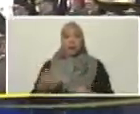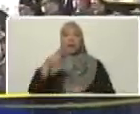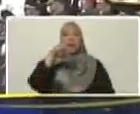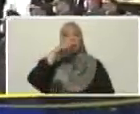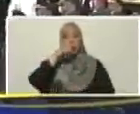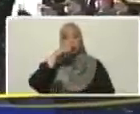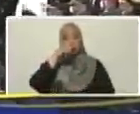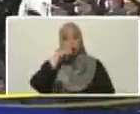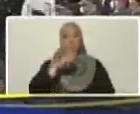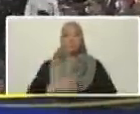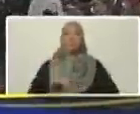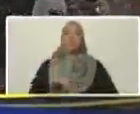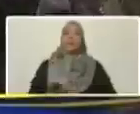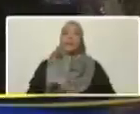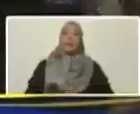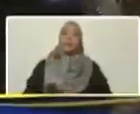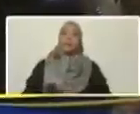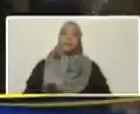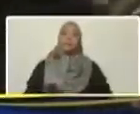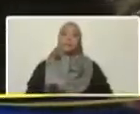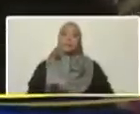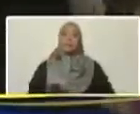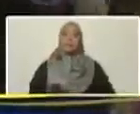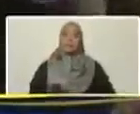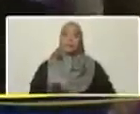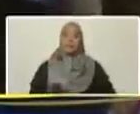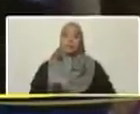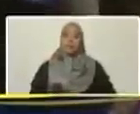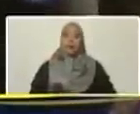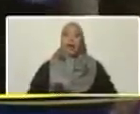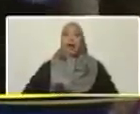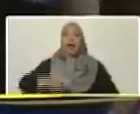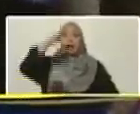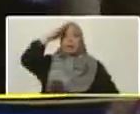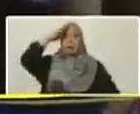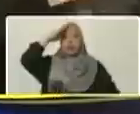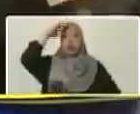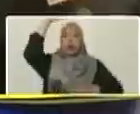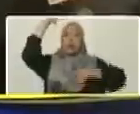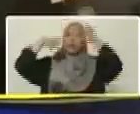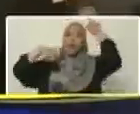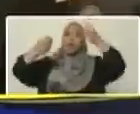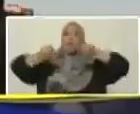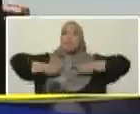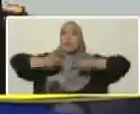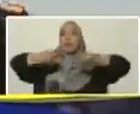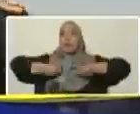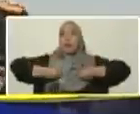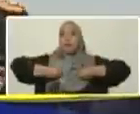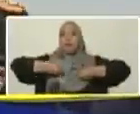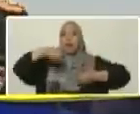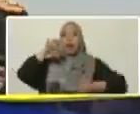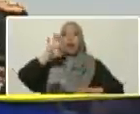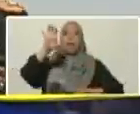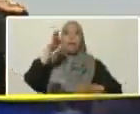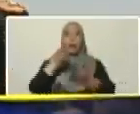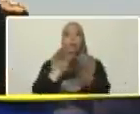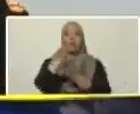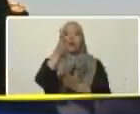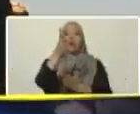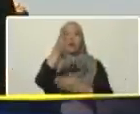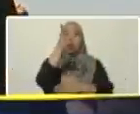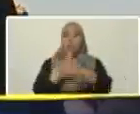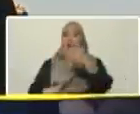presidente constitucional Nicolás Maduro. Chávez vive. La patria sigue. Leales